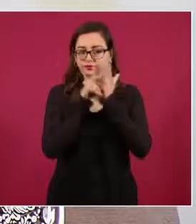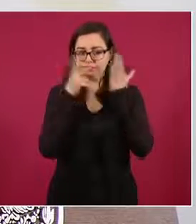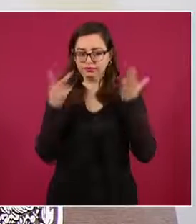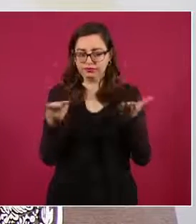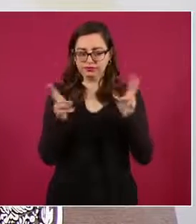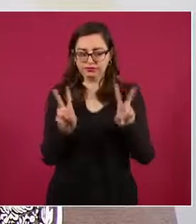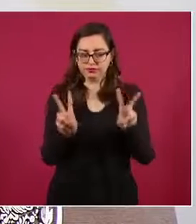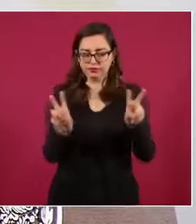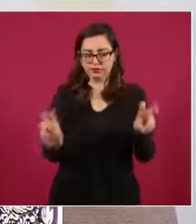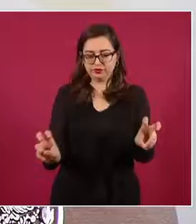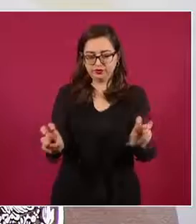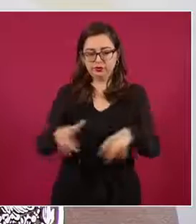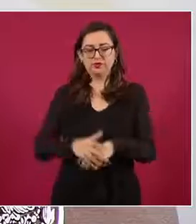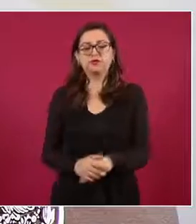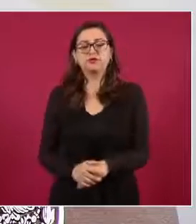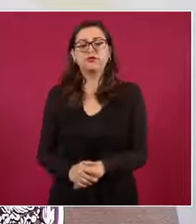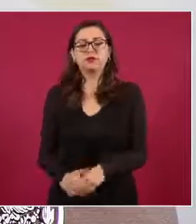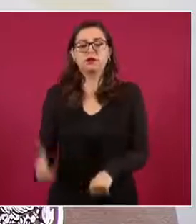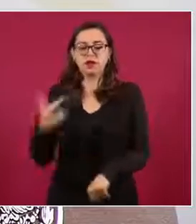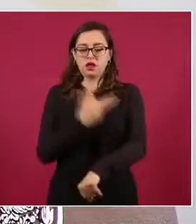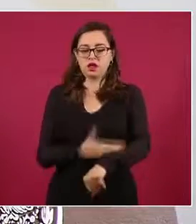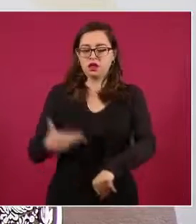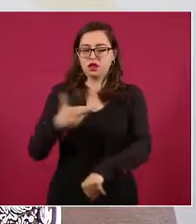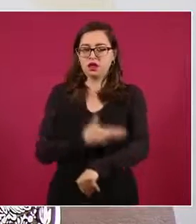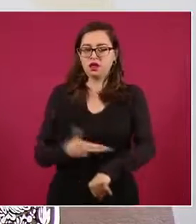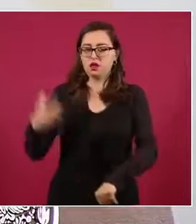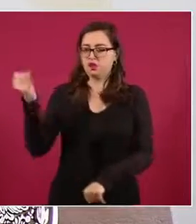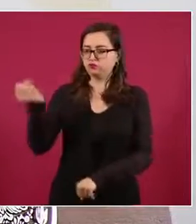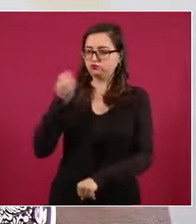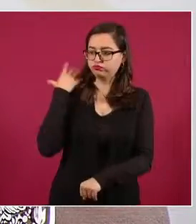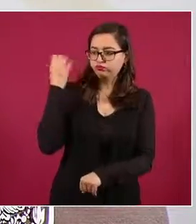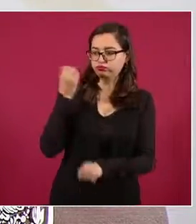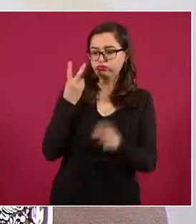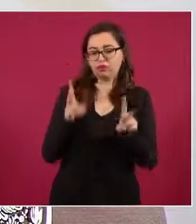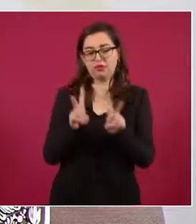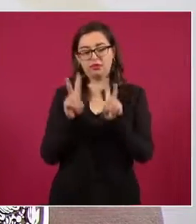el seminario Vuelta a Marx,